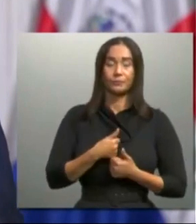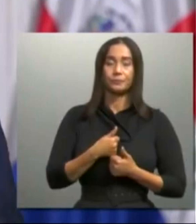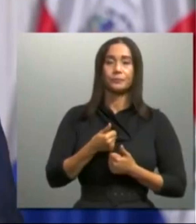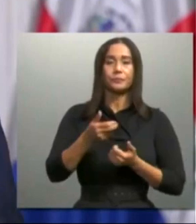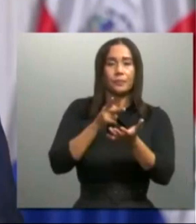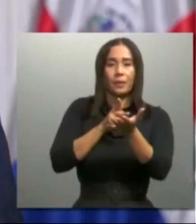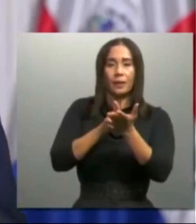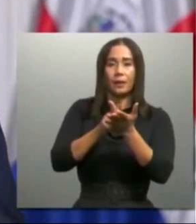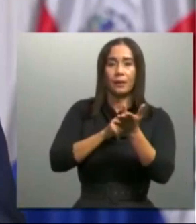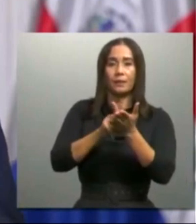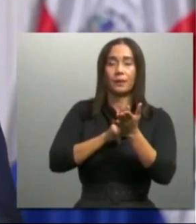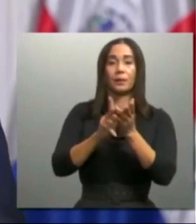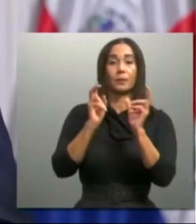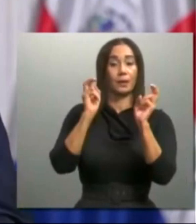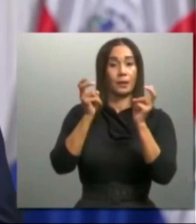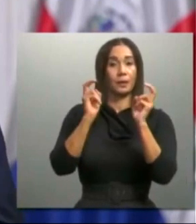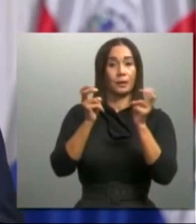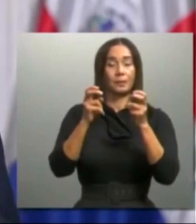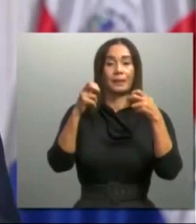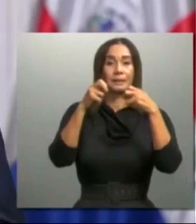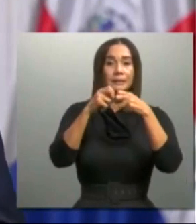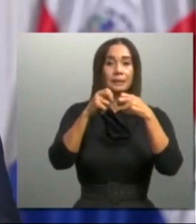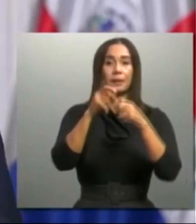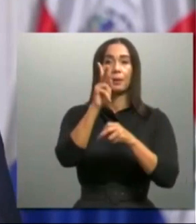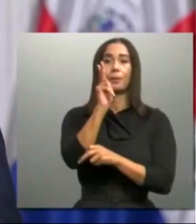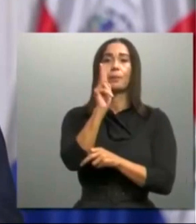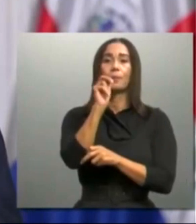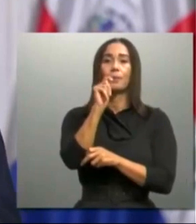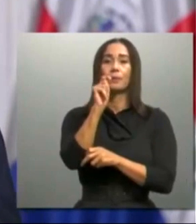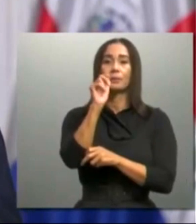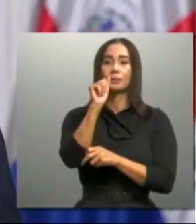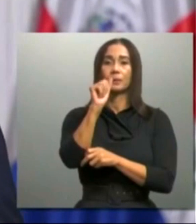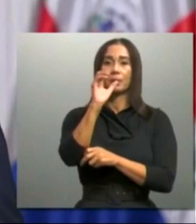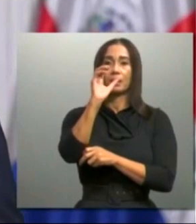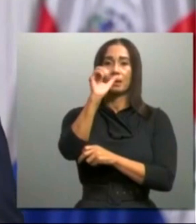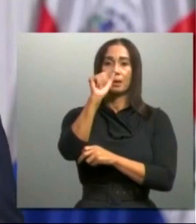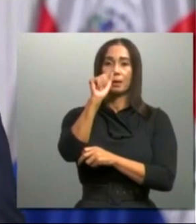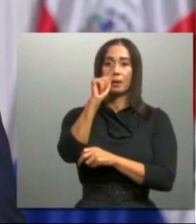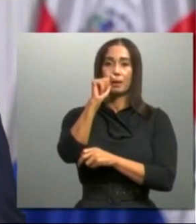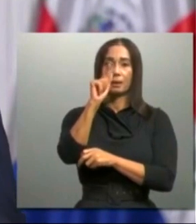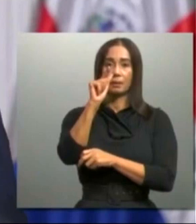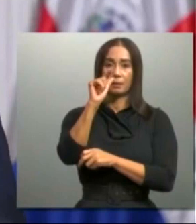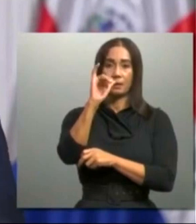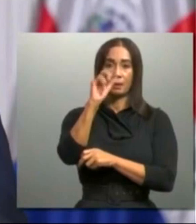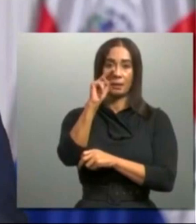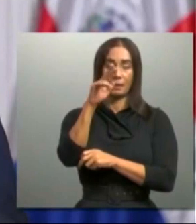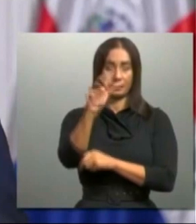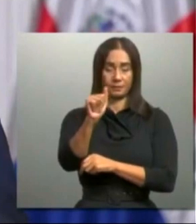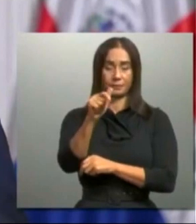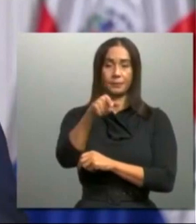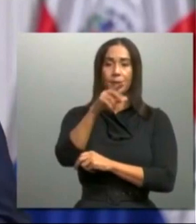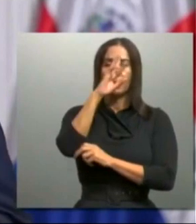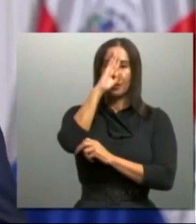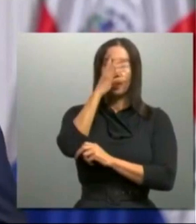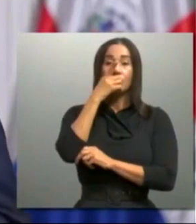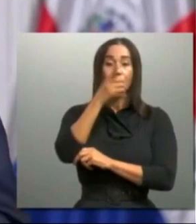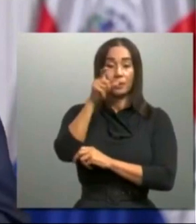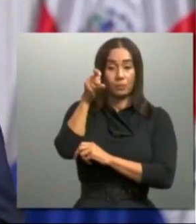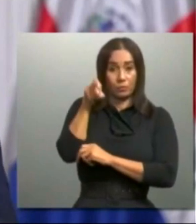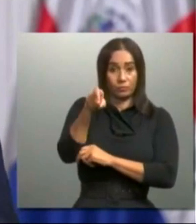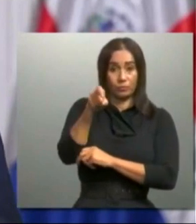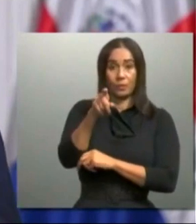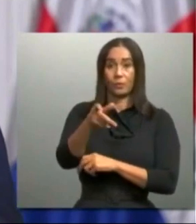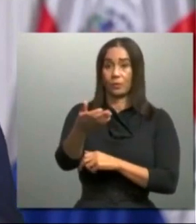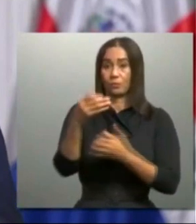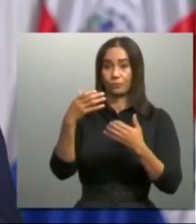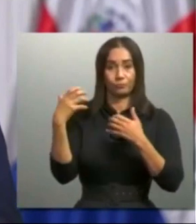taconeando, martillando a el espectro nacional, y es el del fideicomiso Punta